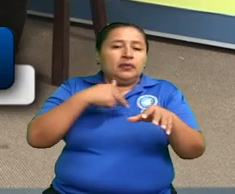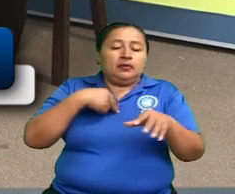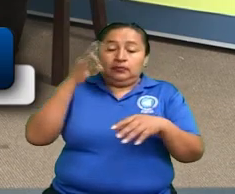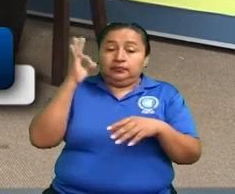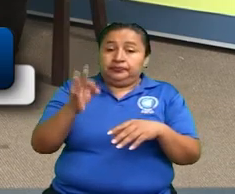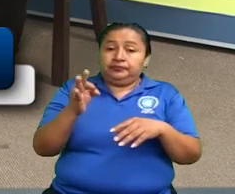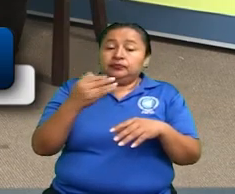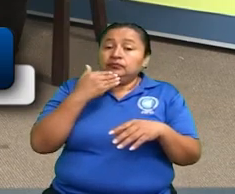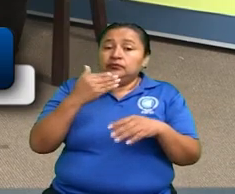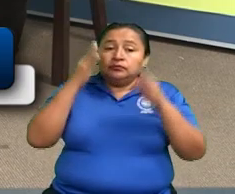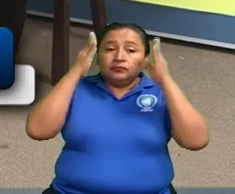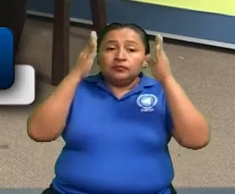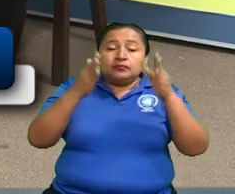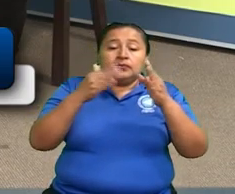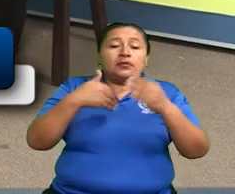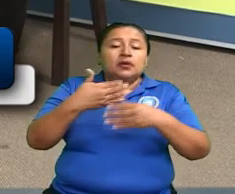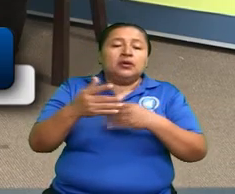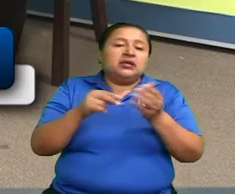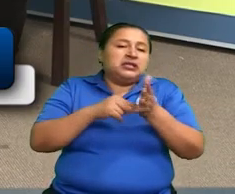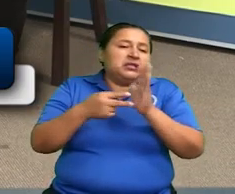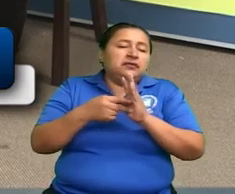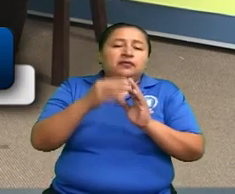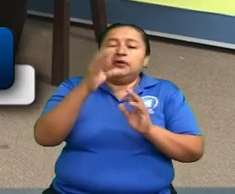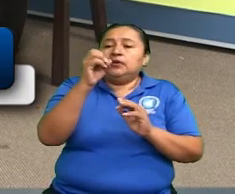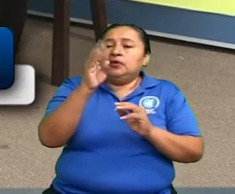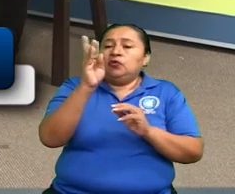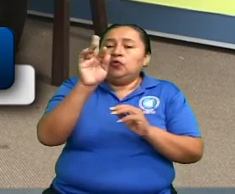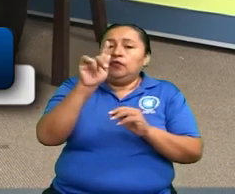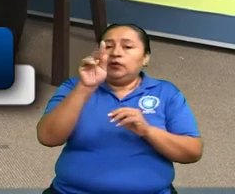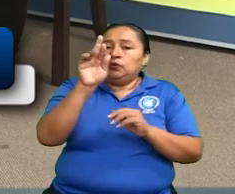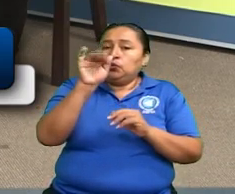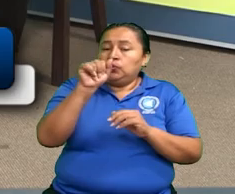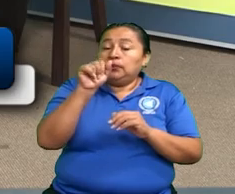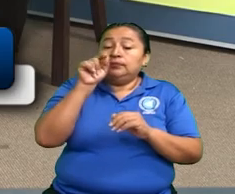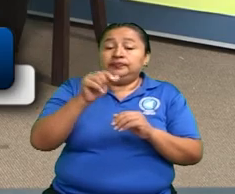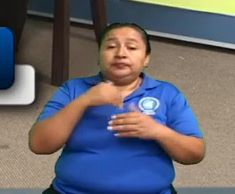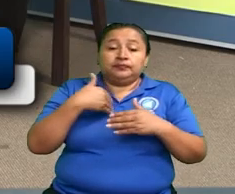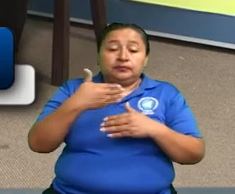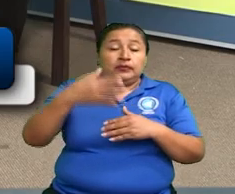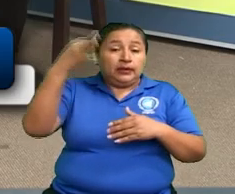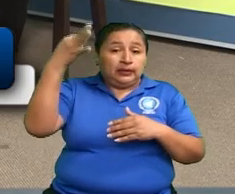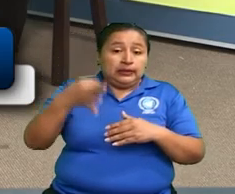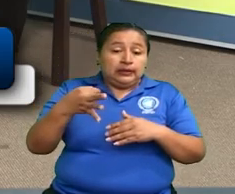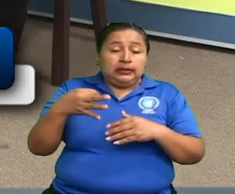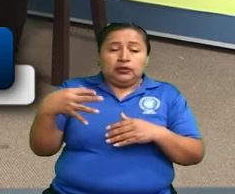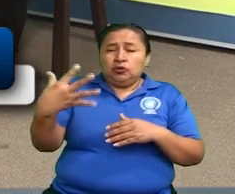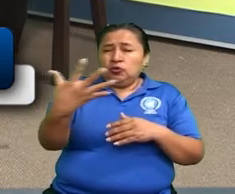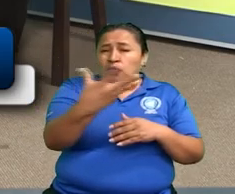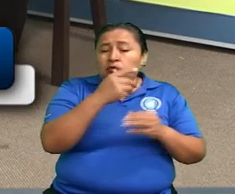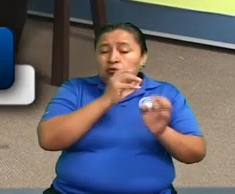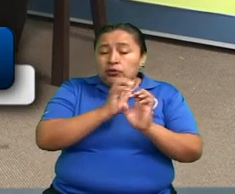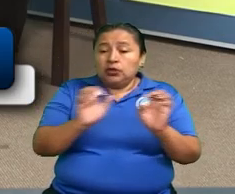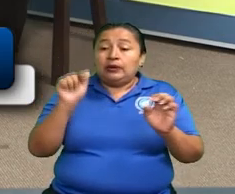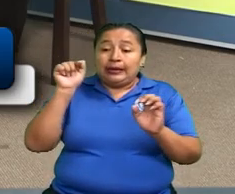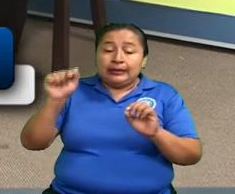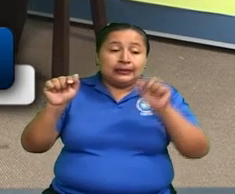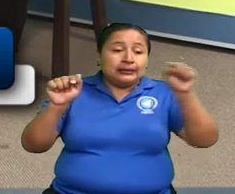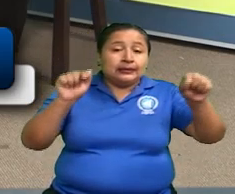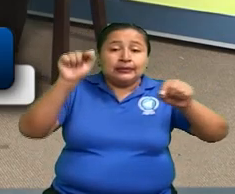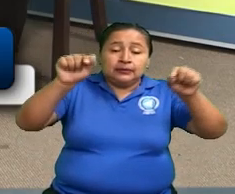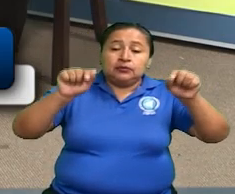buenas coberturas. ¿En qué consisten las coberturas? Consiste en garantizar que nuestro niño en nuestra comunidad